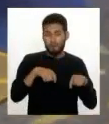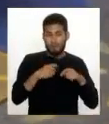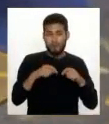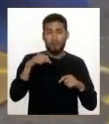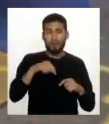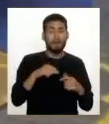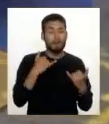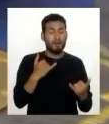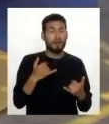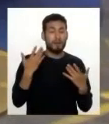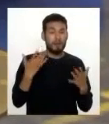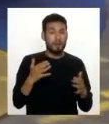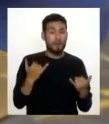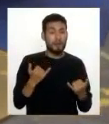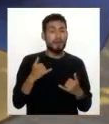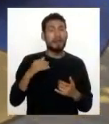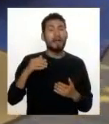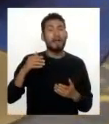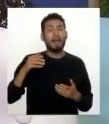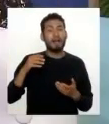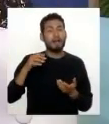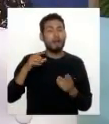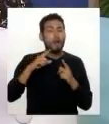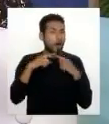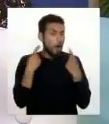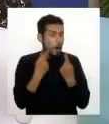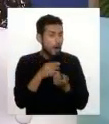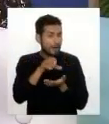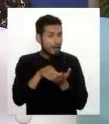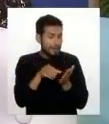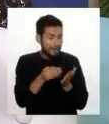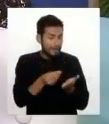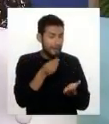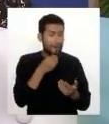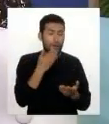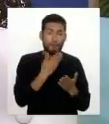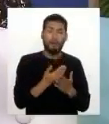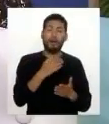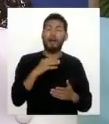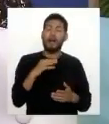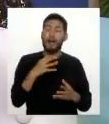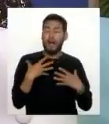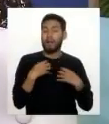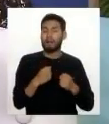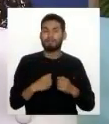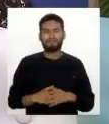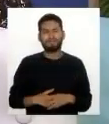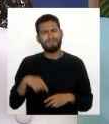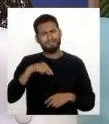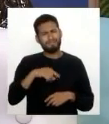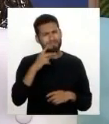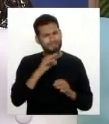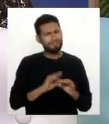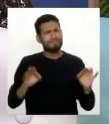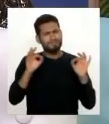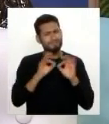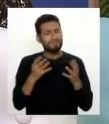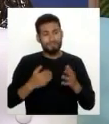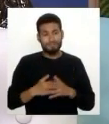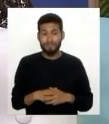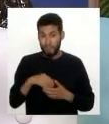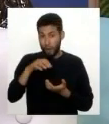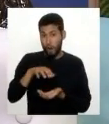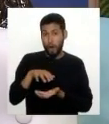de que ahora venden ya de queque también. Ajá. Con otras presentaciones que son mucho más saludables, ¿no? Entonces, es importante también al momento de hacer